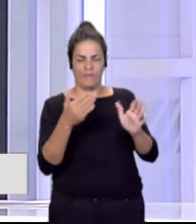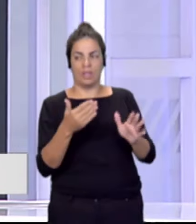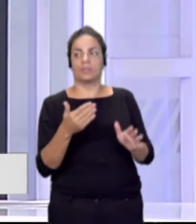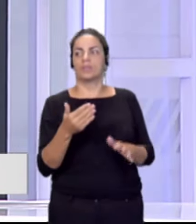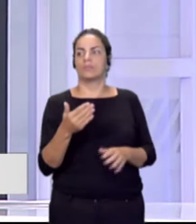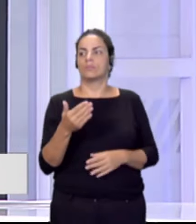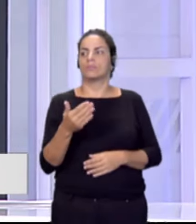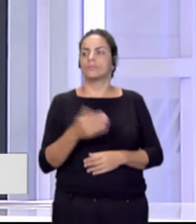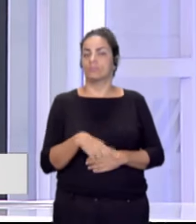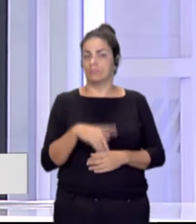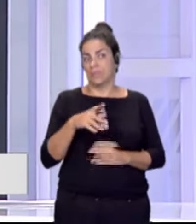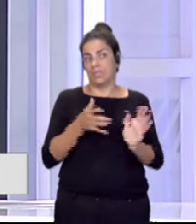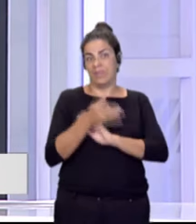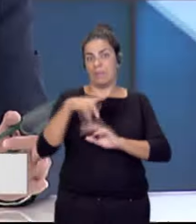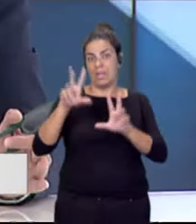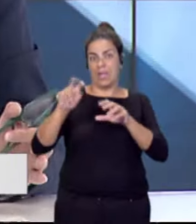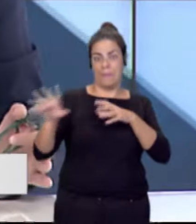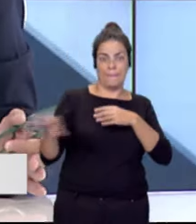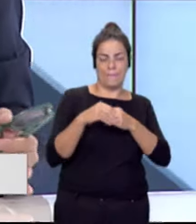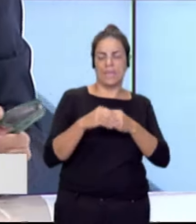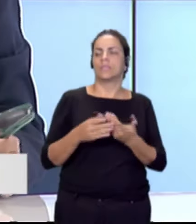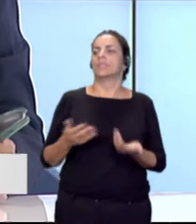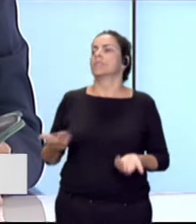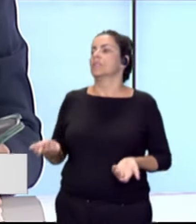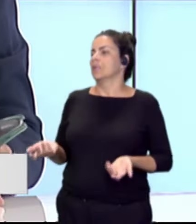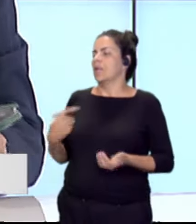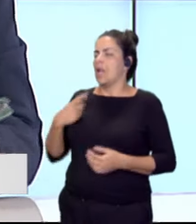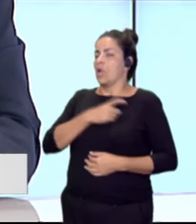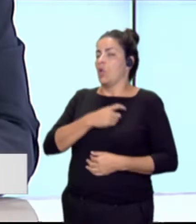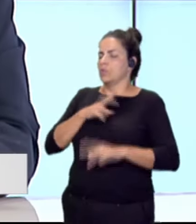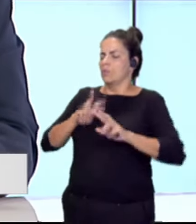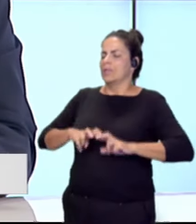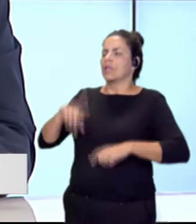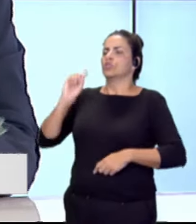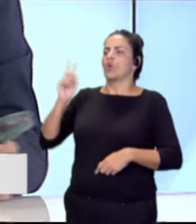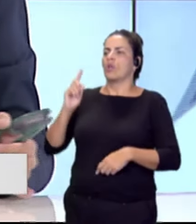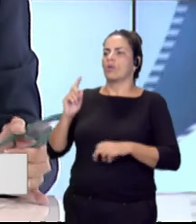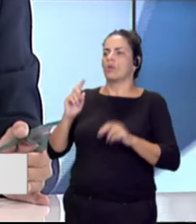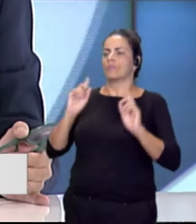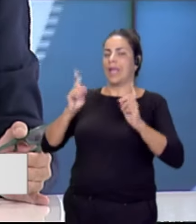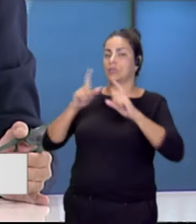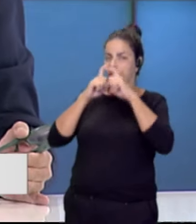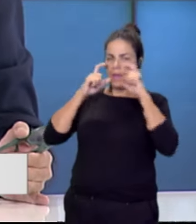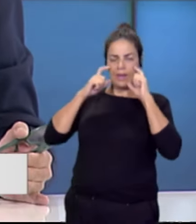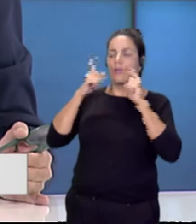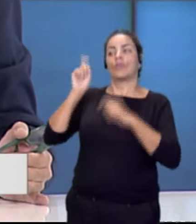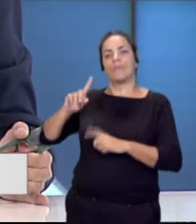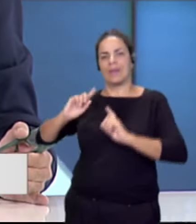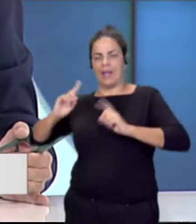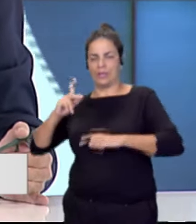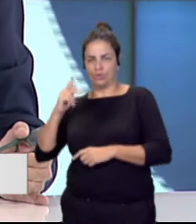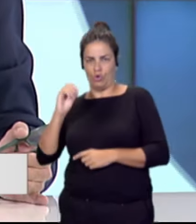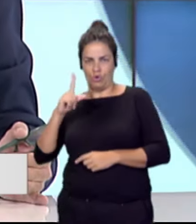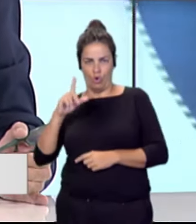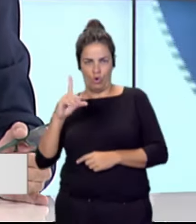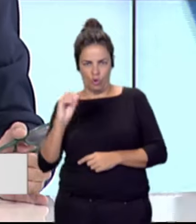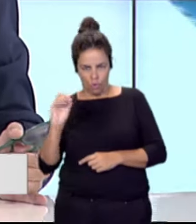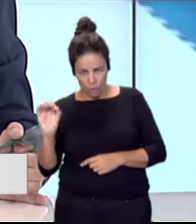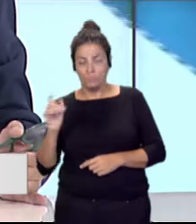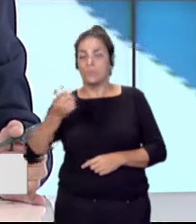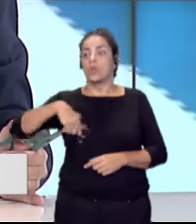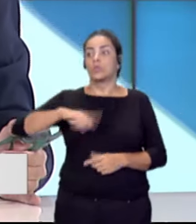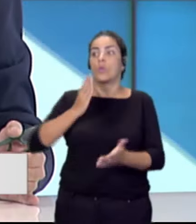este asunto. Bueno, la comisión de investigación no solo era del caso de Mascarillas, sino también del caso Coldo. Uh-huh. De hecho, nosotros pedimos una comisión de investigación del